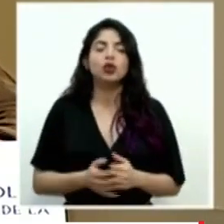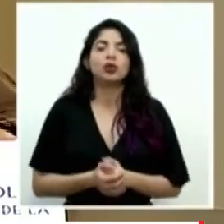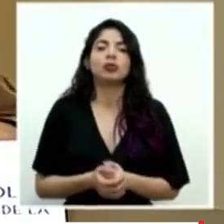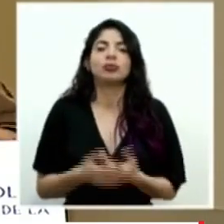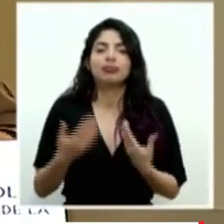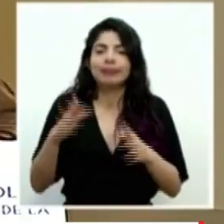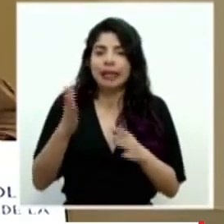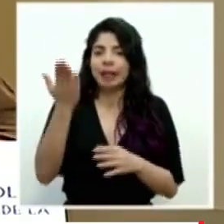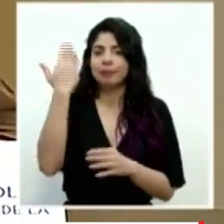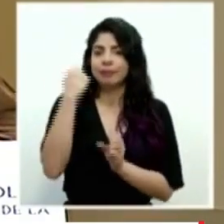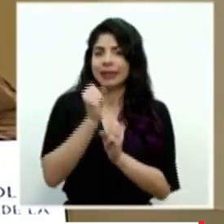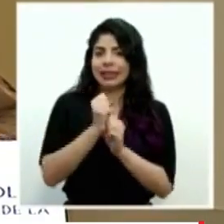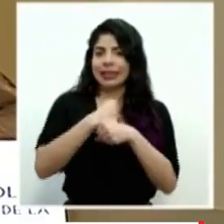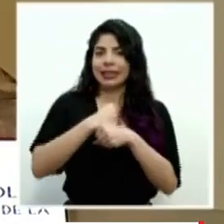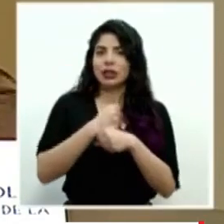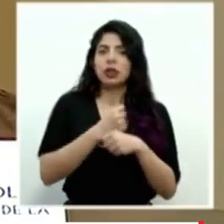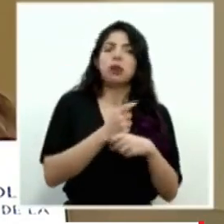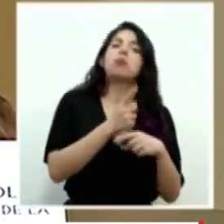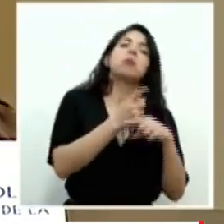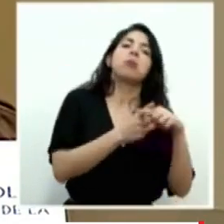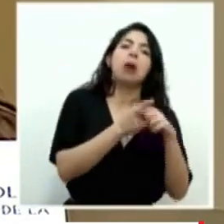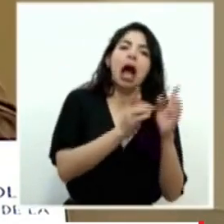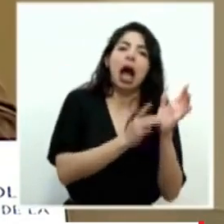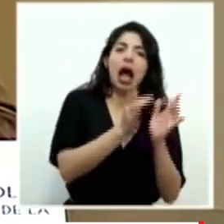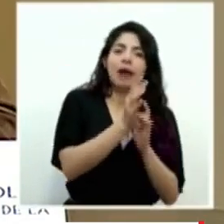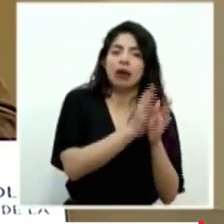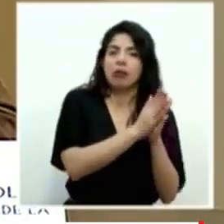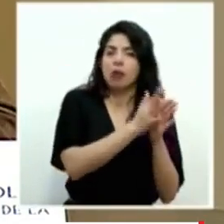se desarrolló prácticamente desde mediados de abril